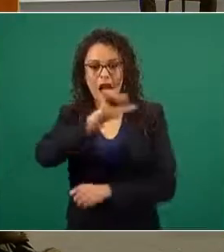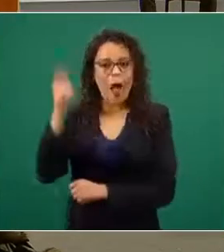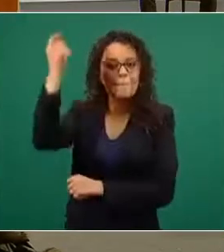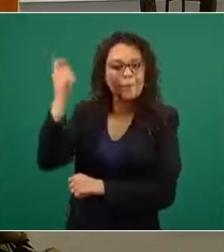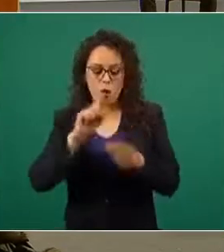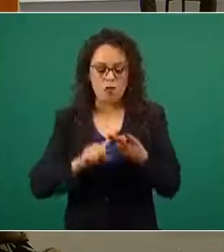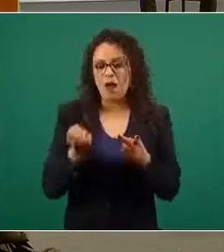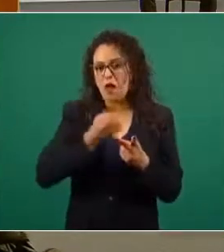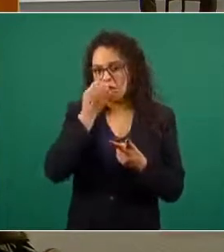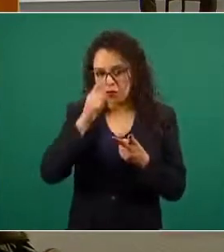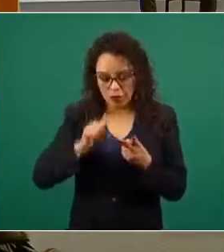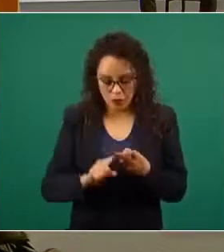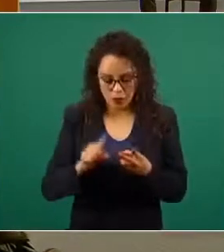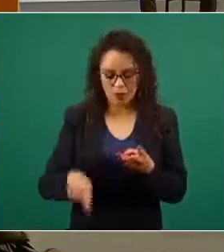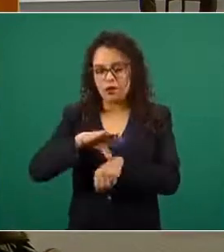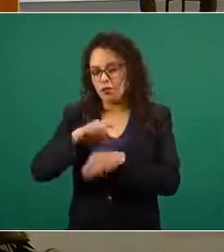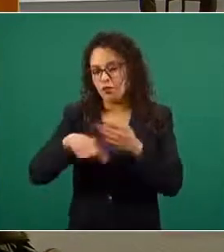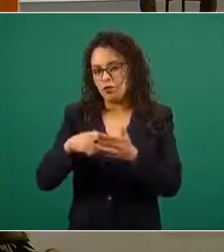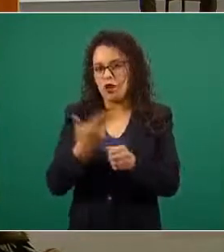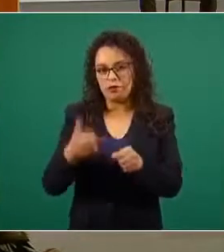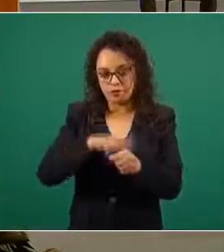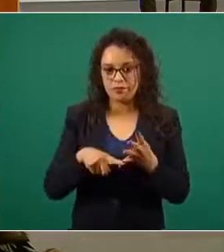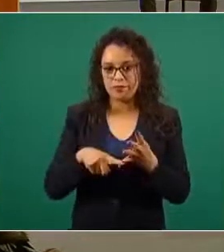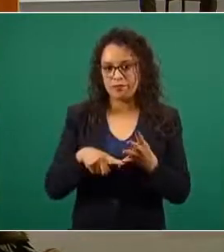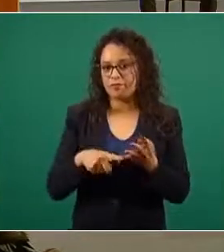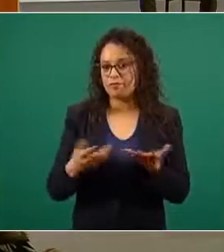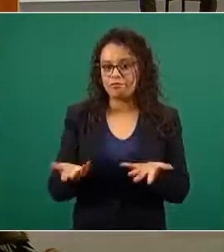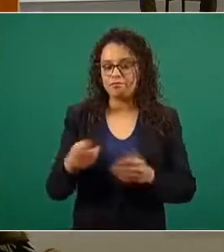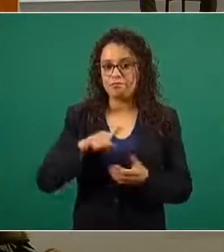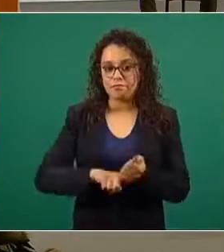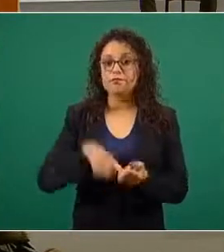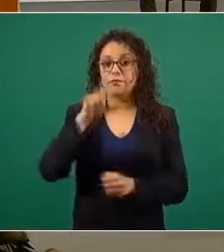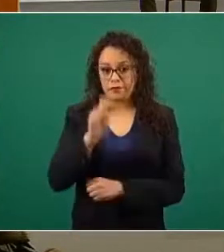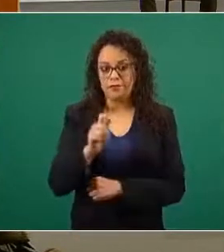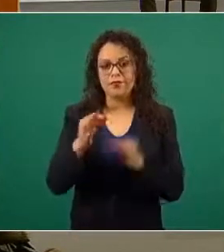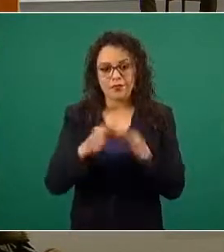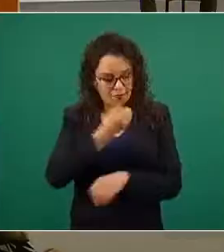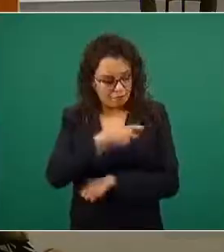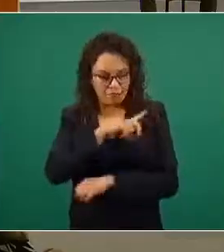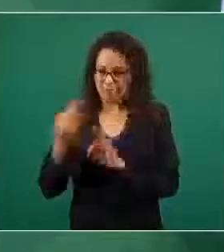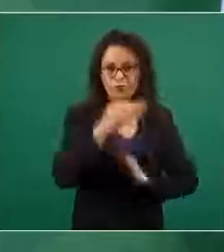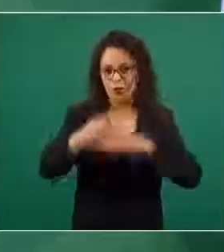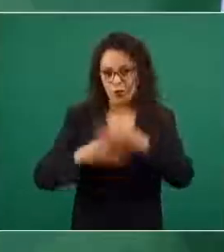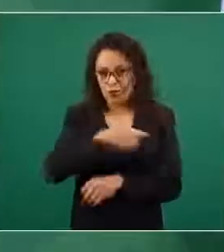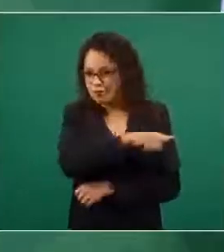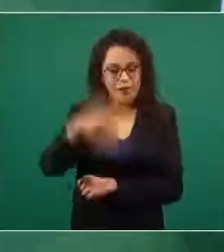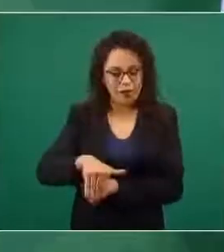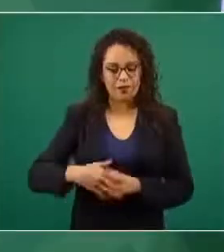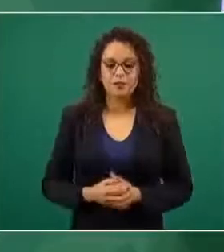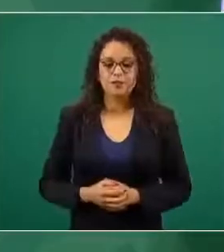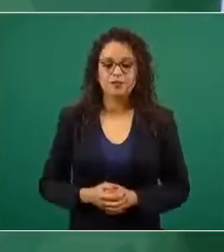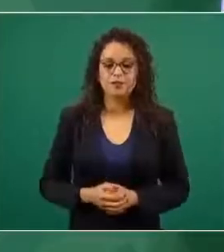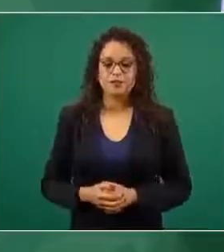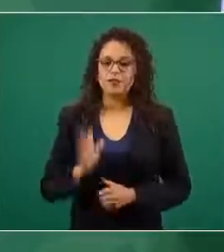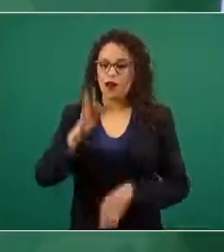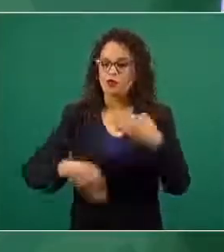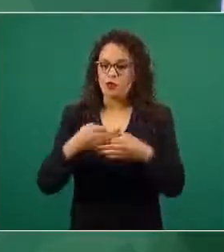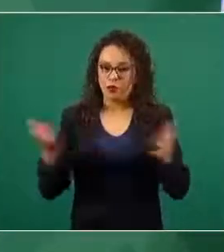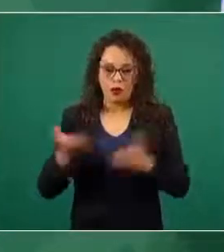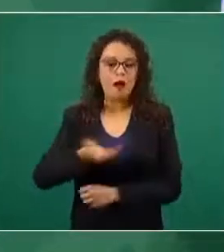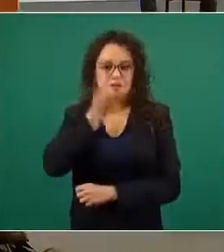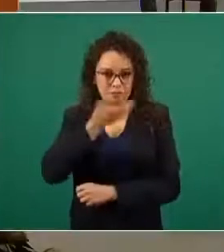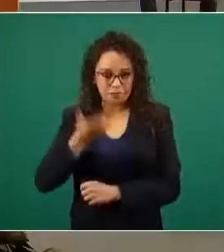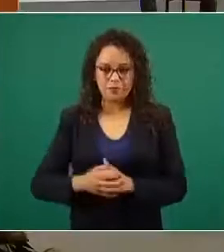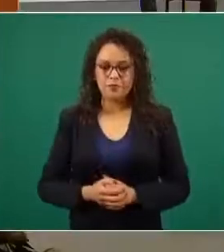o en la escuela, o en la unidad médica rural, o en la plaza, guardando la distancia, lo que ya saben, porque ya se lleva a la práctica